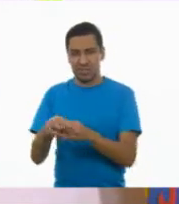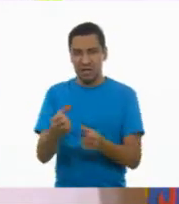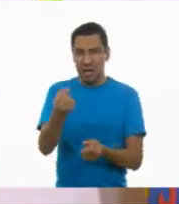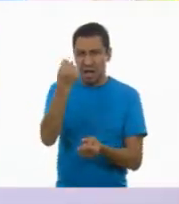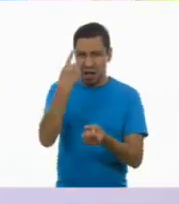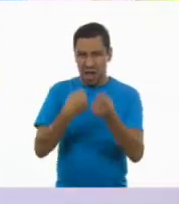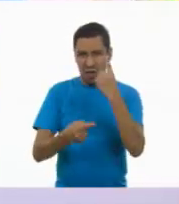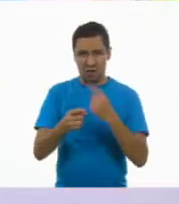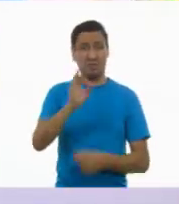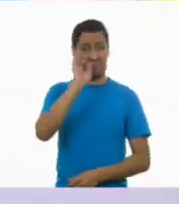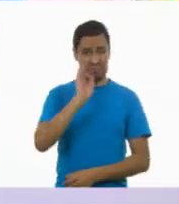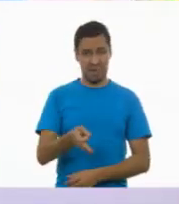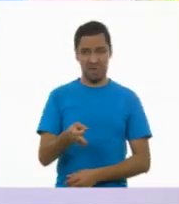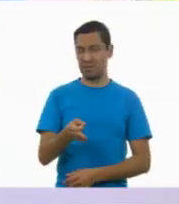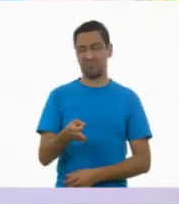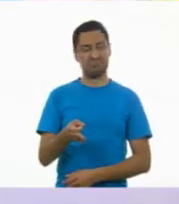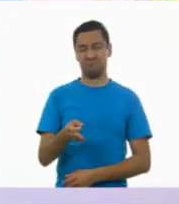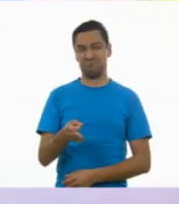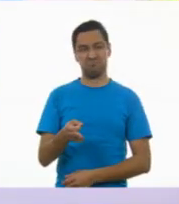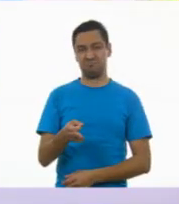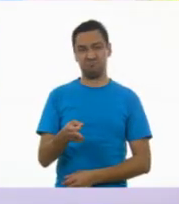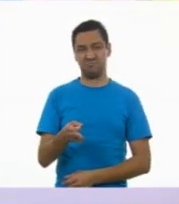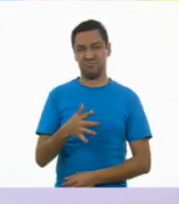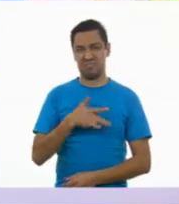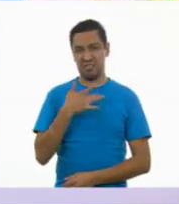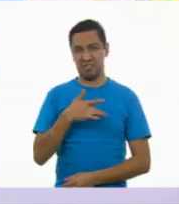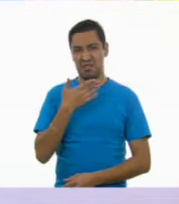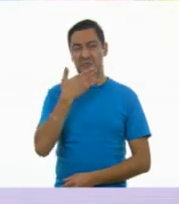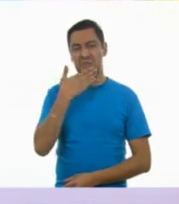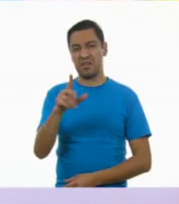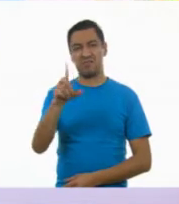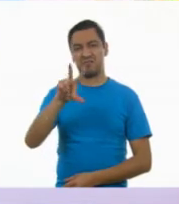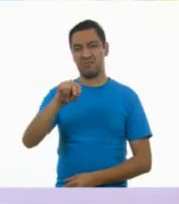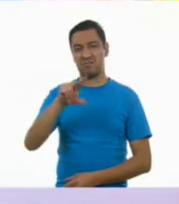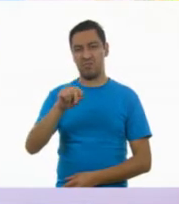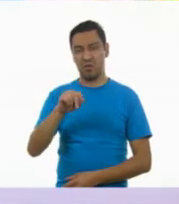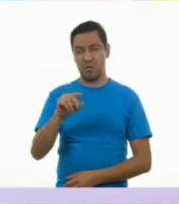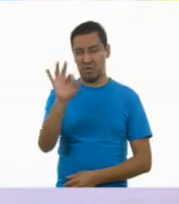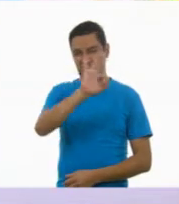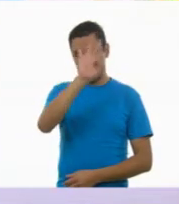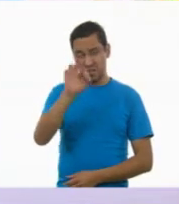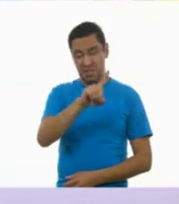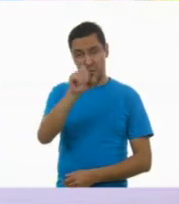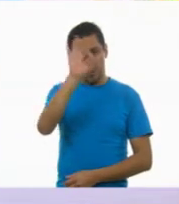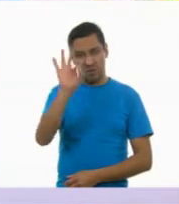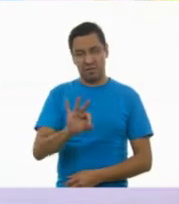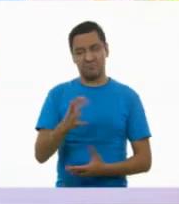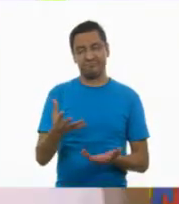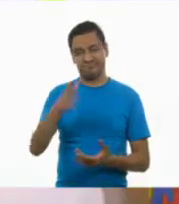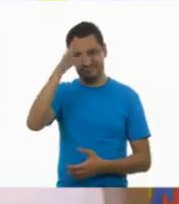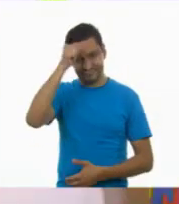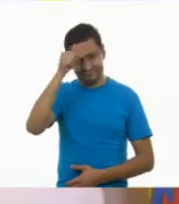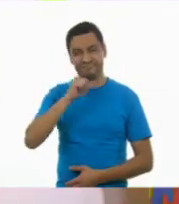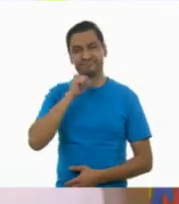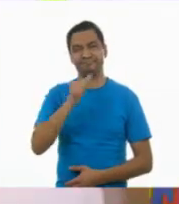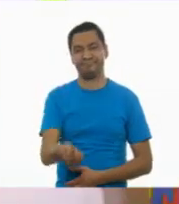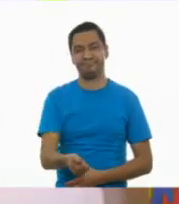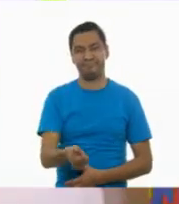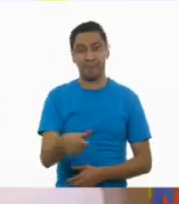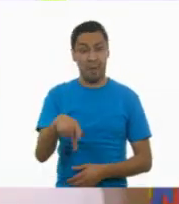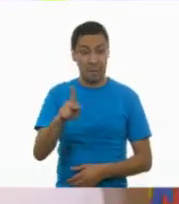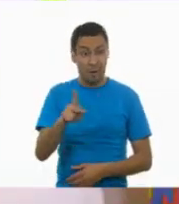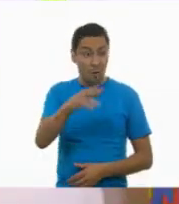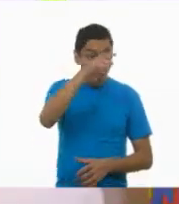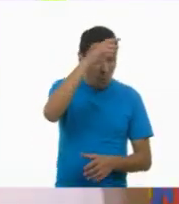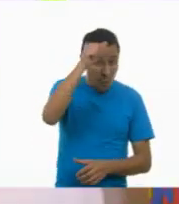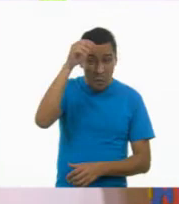al 100% de los participantes, pero sí a la mayoría. Las personas que no estén de acuerdo deben asumir